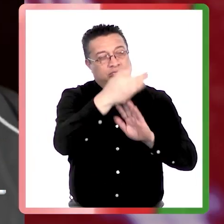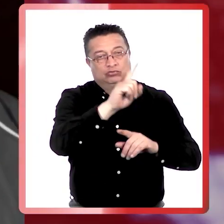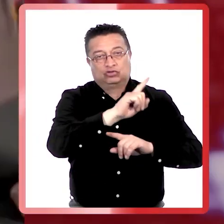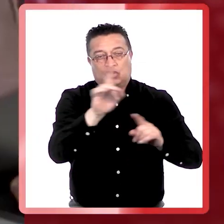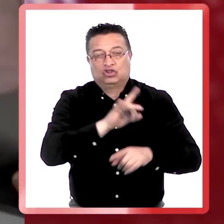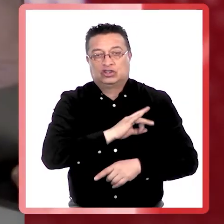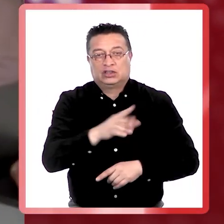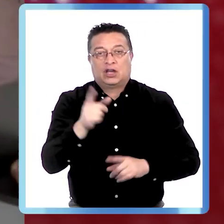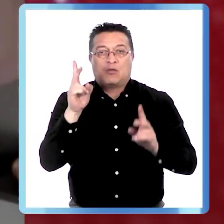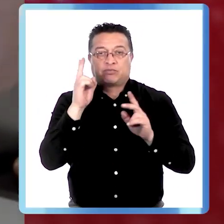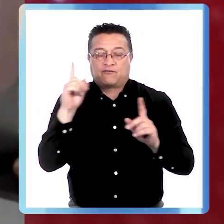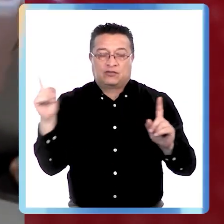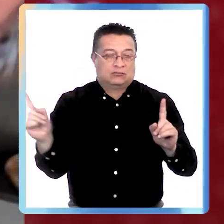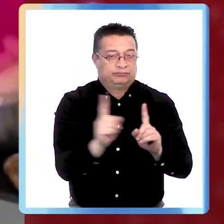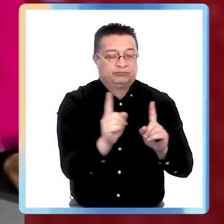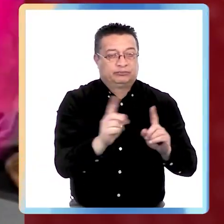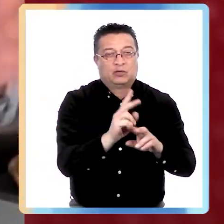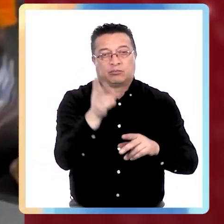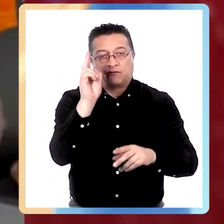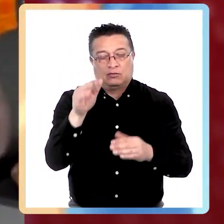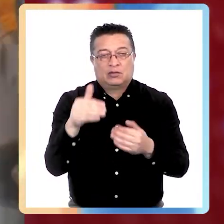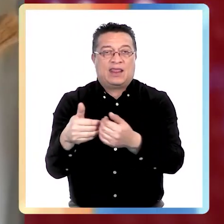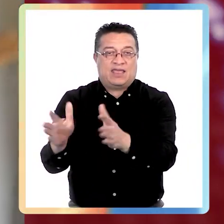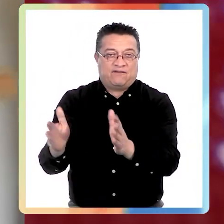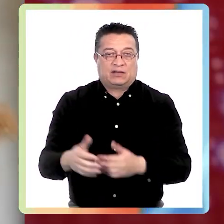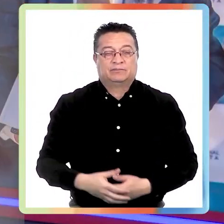y prohibición de acercarse a las víctimas.